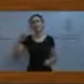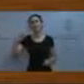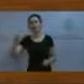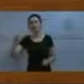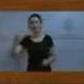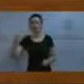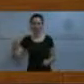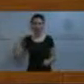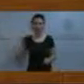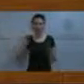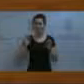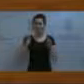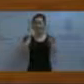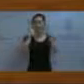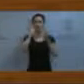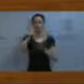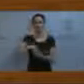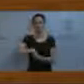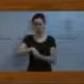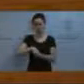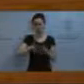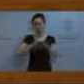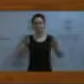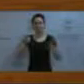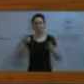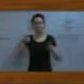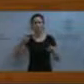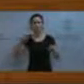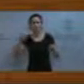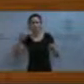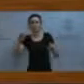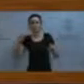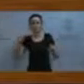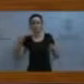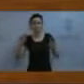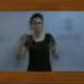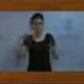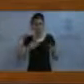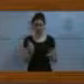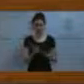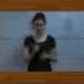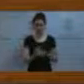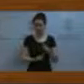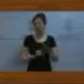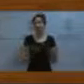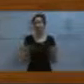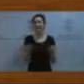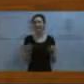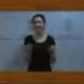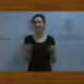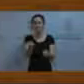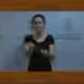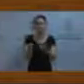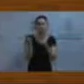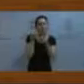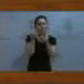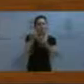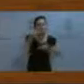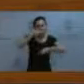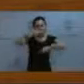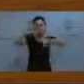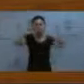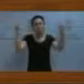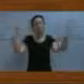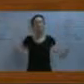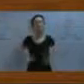¿Irregularidades en la gestión interna de Sogepsa? Oiga, nosotros lo que hicimos fue ponerlas en su conocimiento y de relieve y de